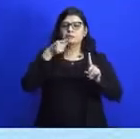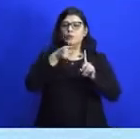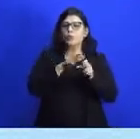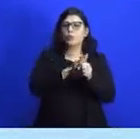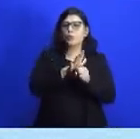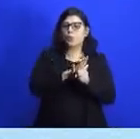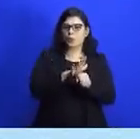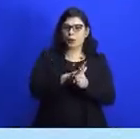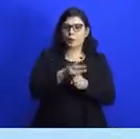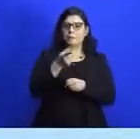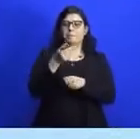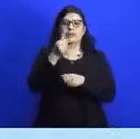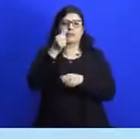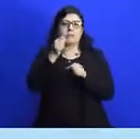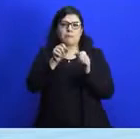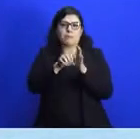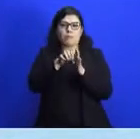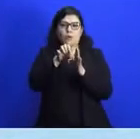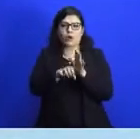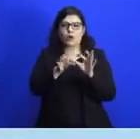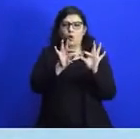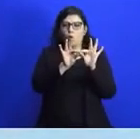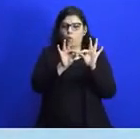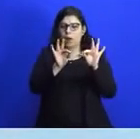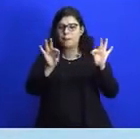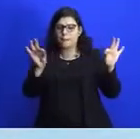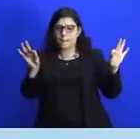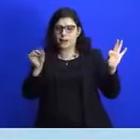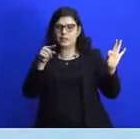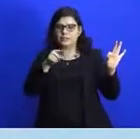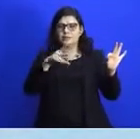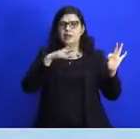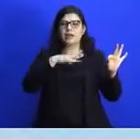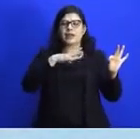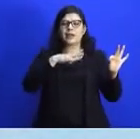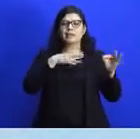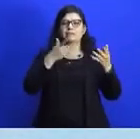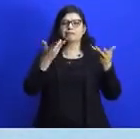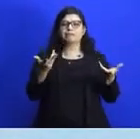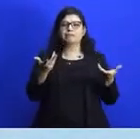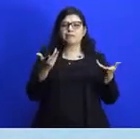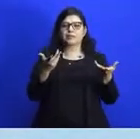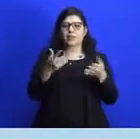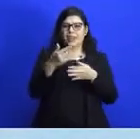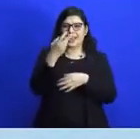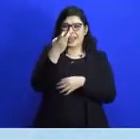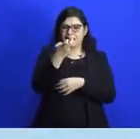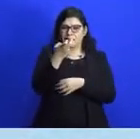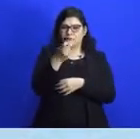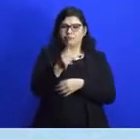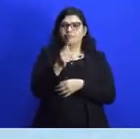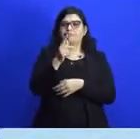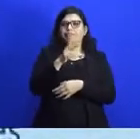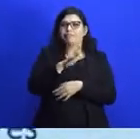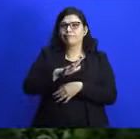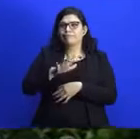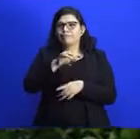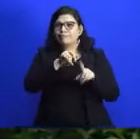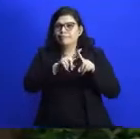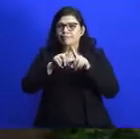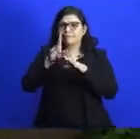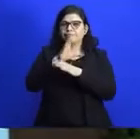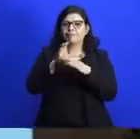las cosas que una frase habla, qué significa todo esto para nosotros. Y